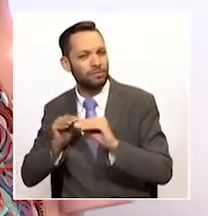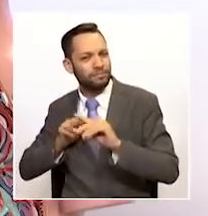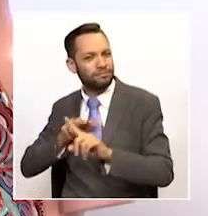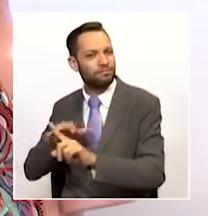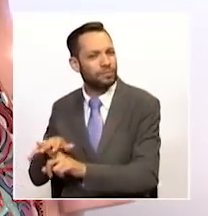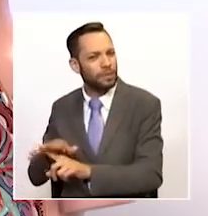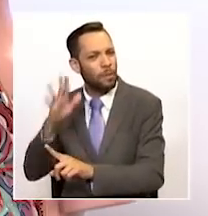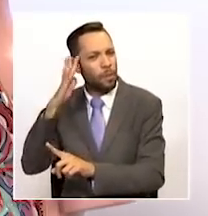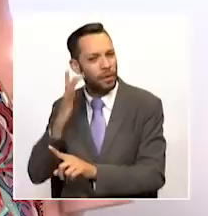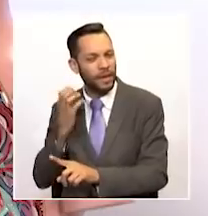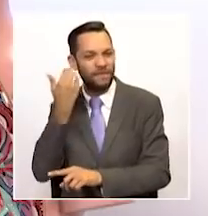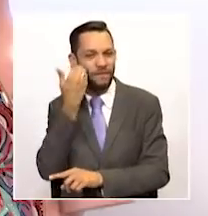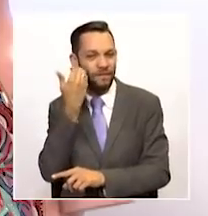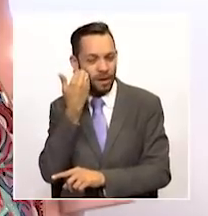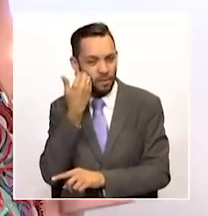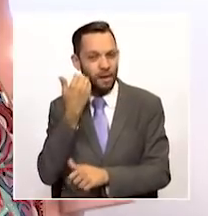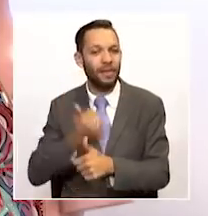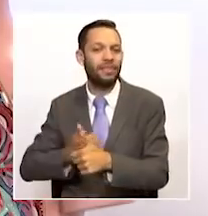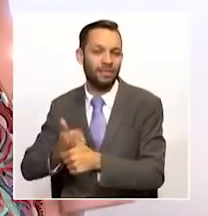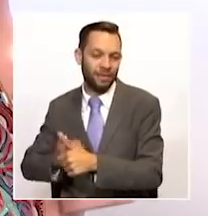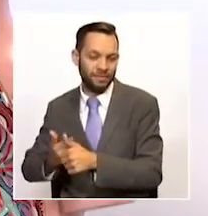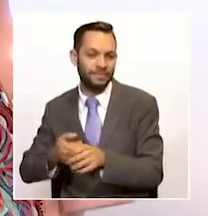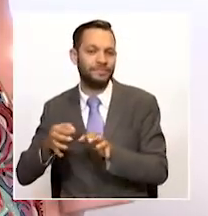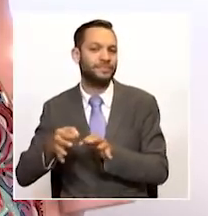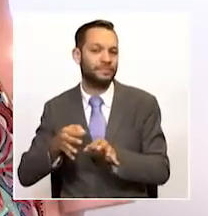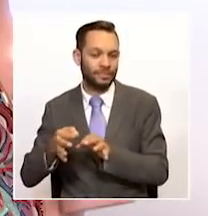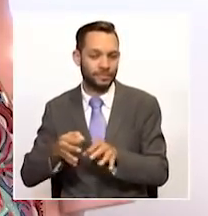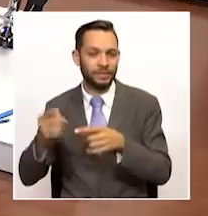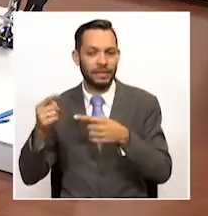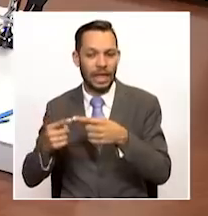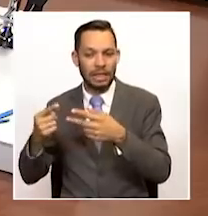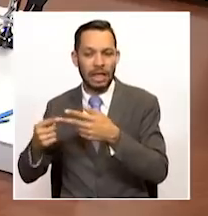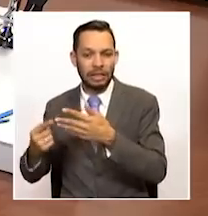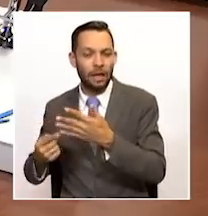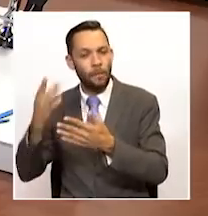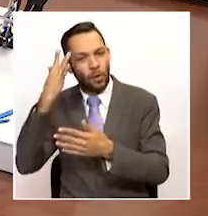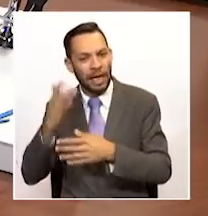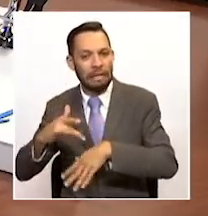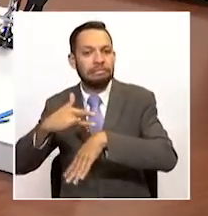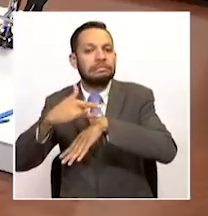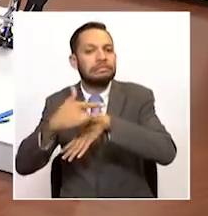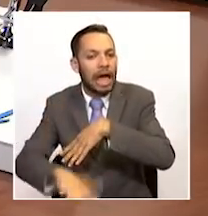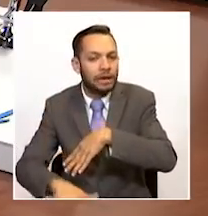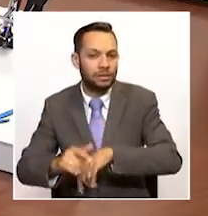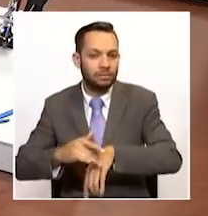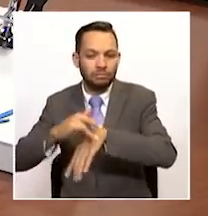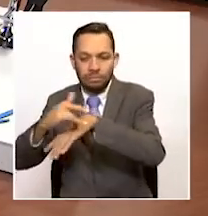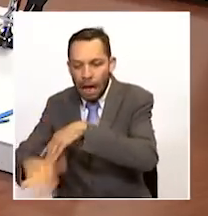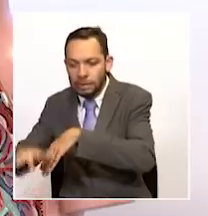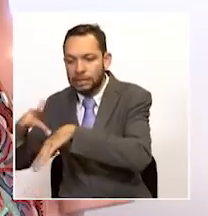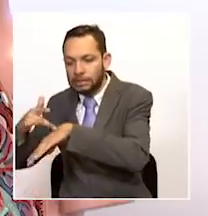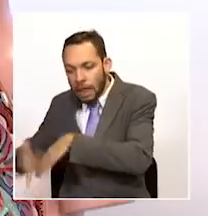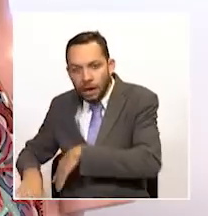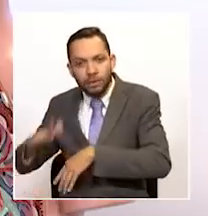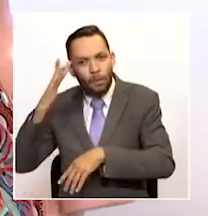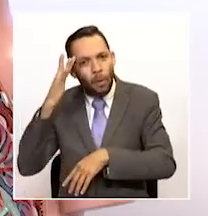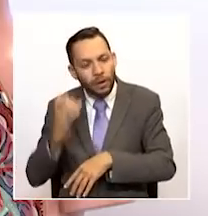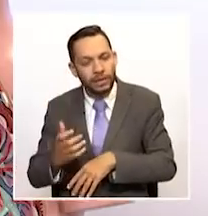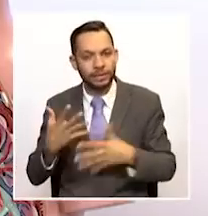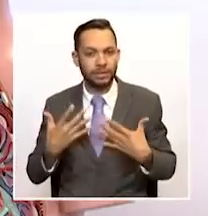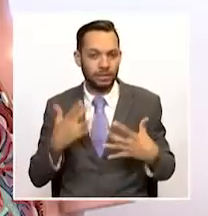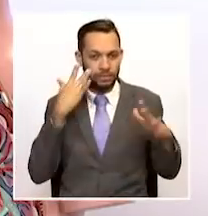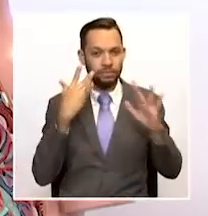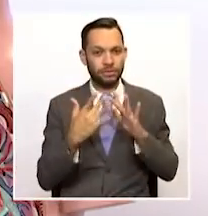quiero que conozcan eso porque ya dijeron diagnóstico tardío diagnóstico tardío diagnóstico tardío qué quiere conexión vital